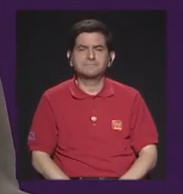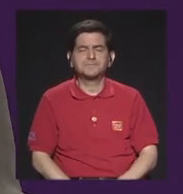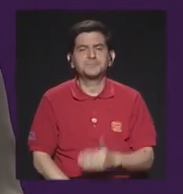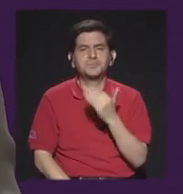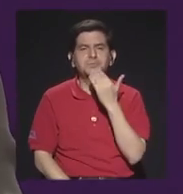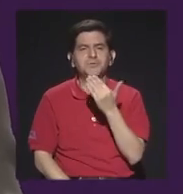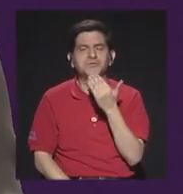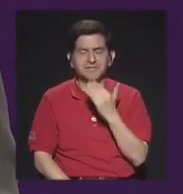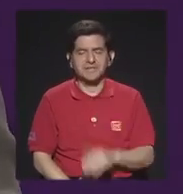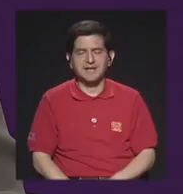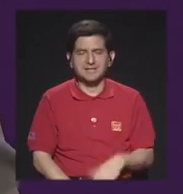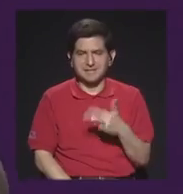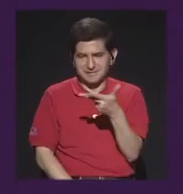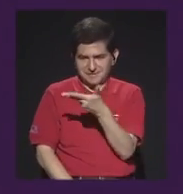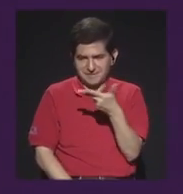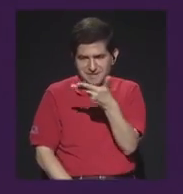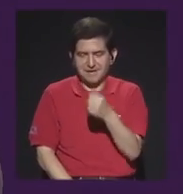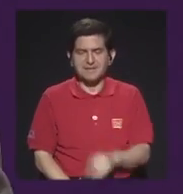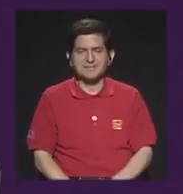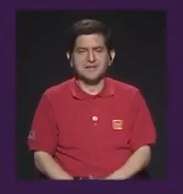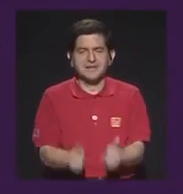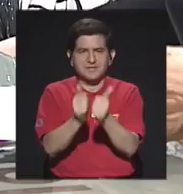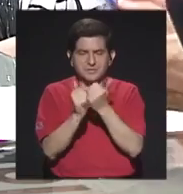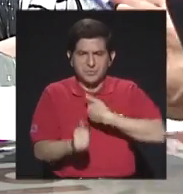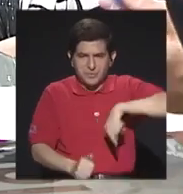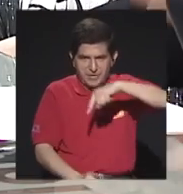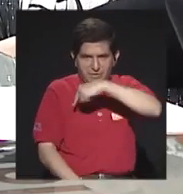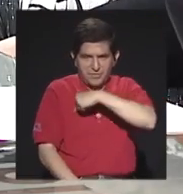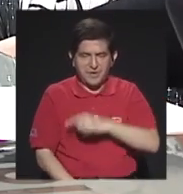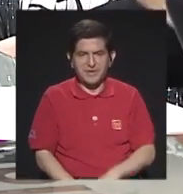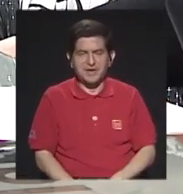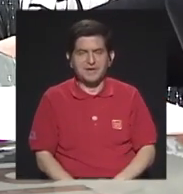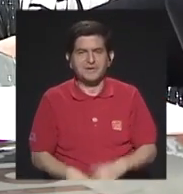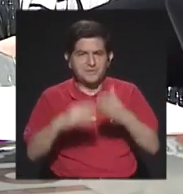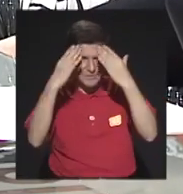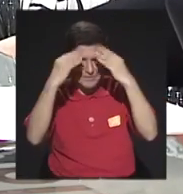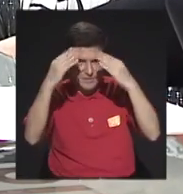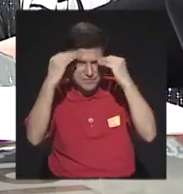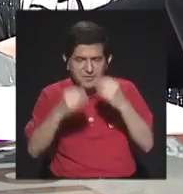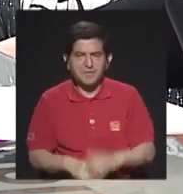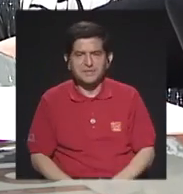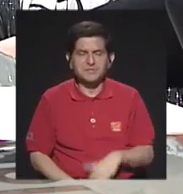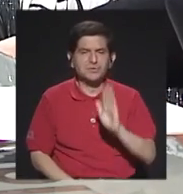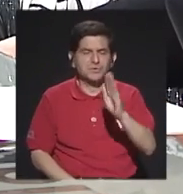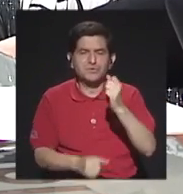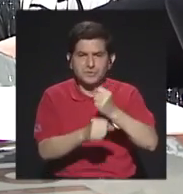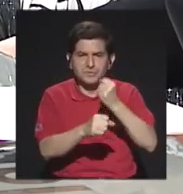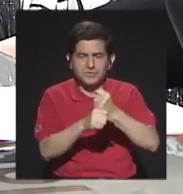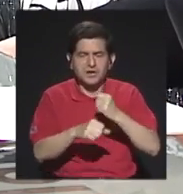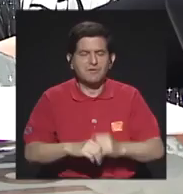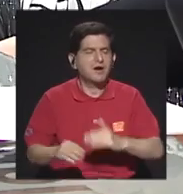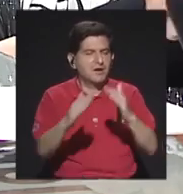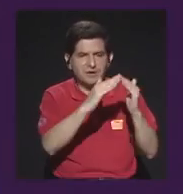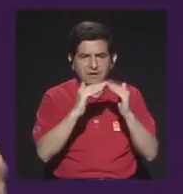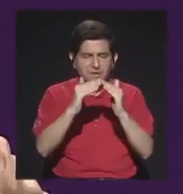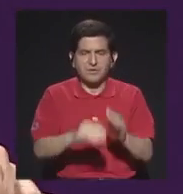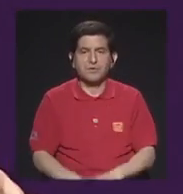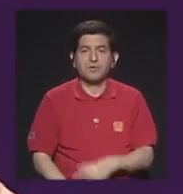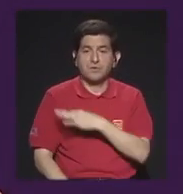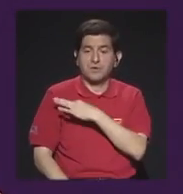muchas gracias a Hazel, Maritza y Beatriz por habernos acompañado e instruido sobre lo que hacen en las comunidades.